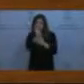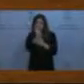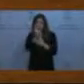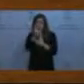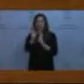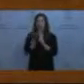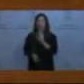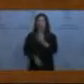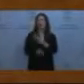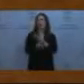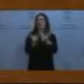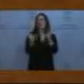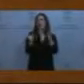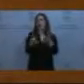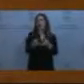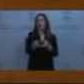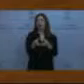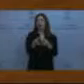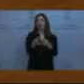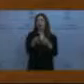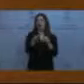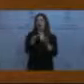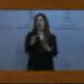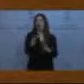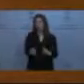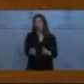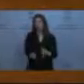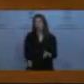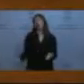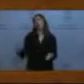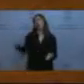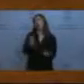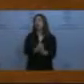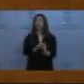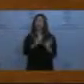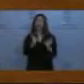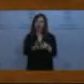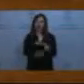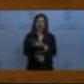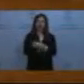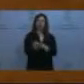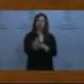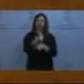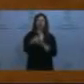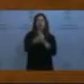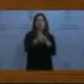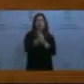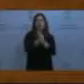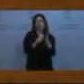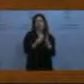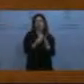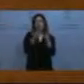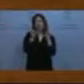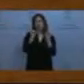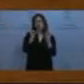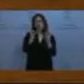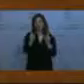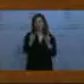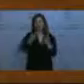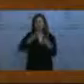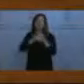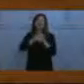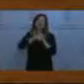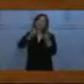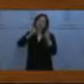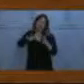un nuevo órgano. Bueno, pues nada. Vuelta con el órgano. Pero hablan también del sistema educativo. Señora Masa, en nuestro sistema educativo,